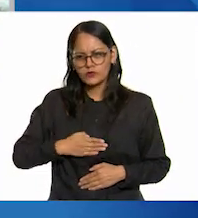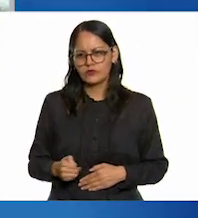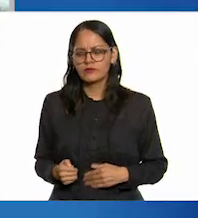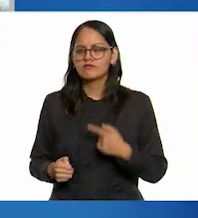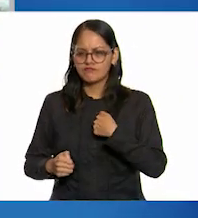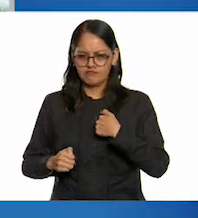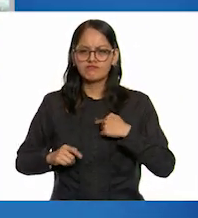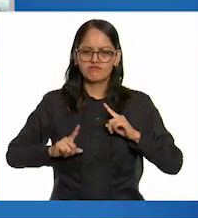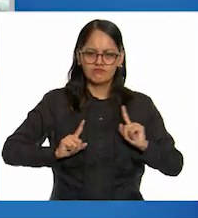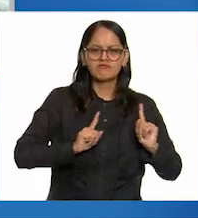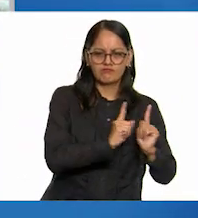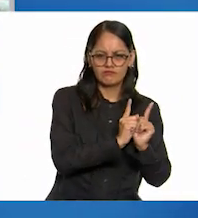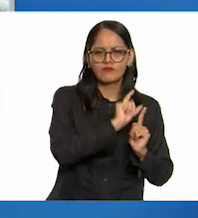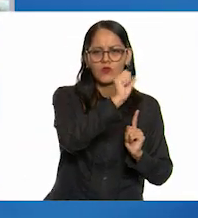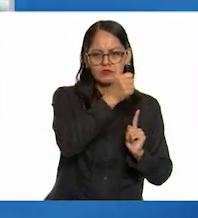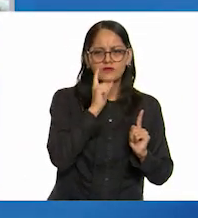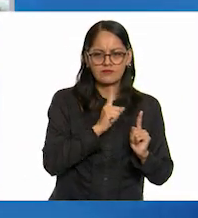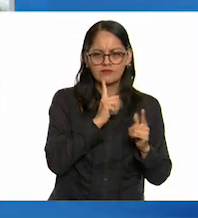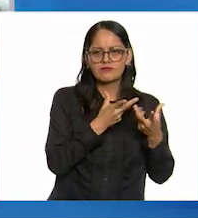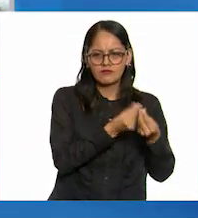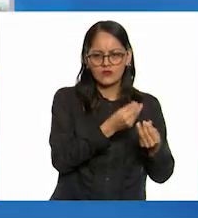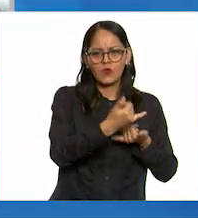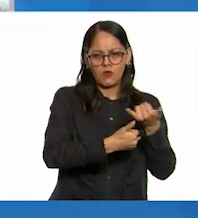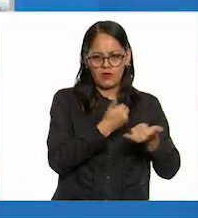que no dejaran jugar con ella.